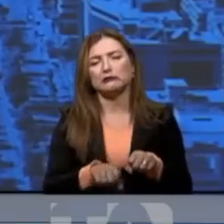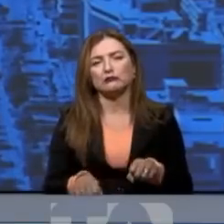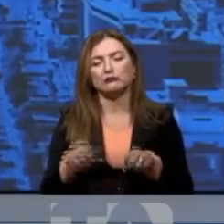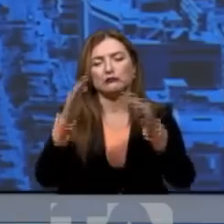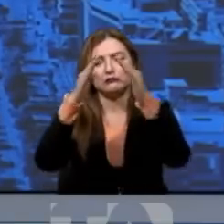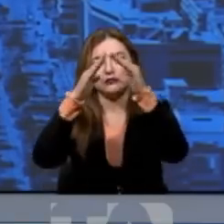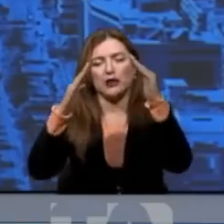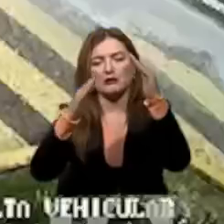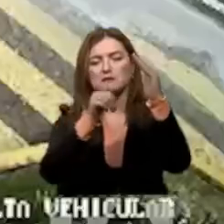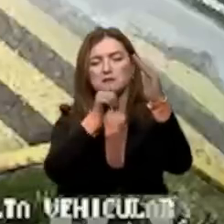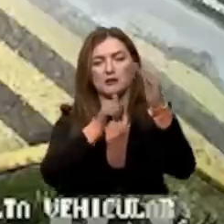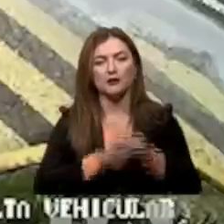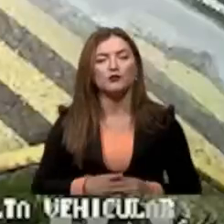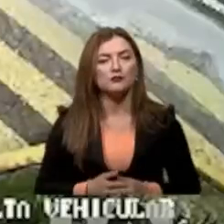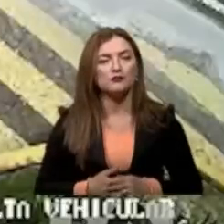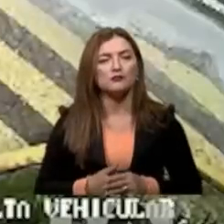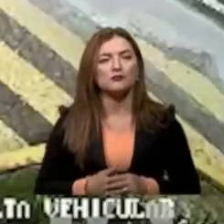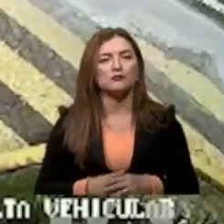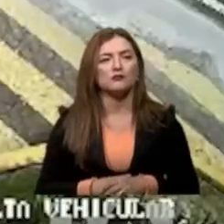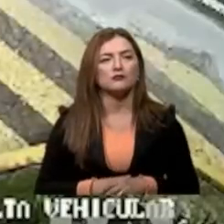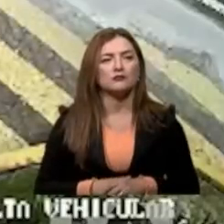de un predio privado.